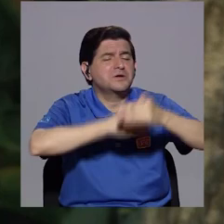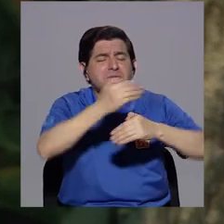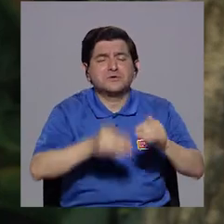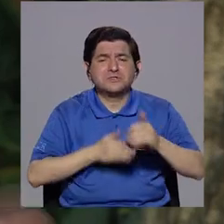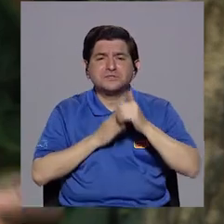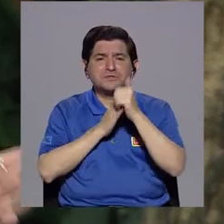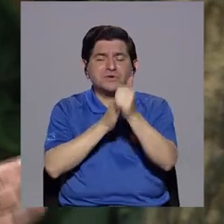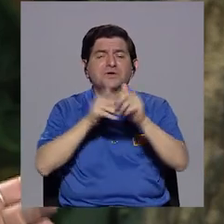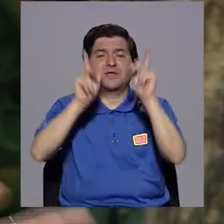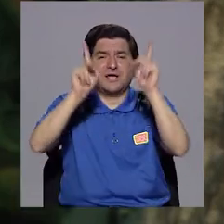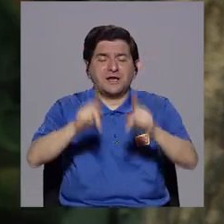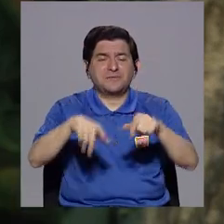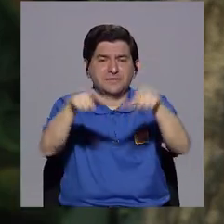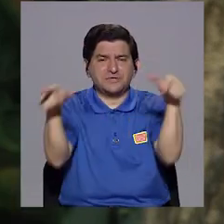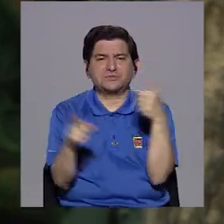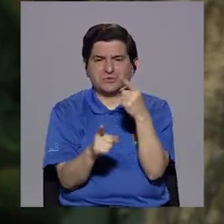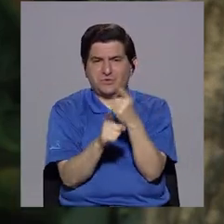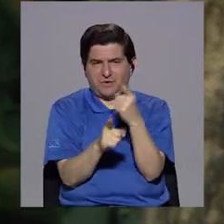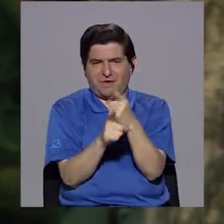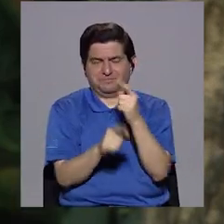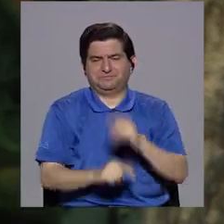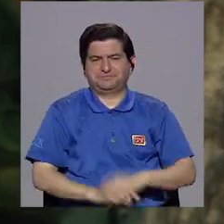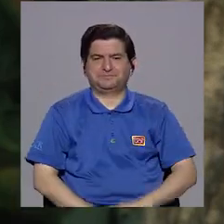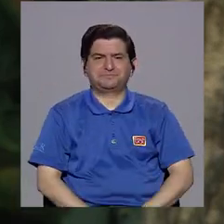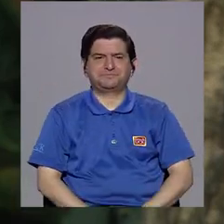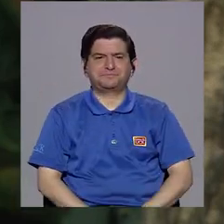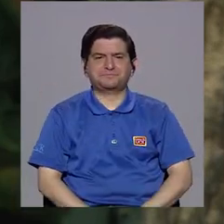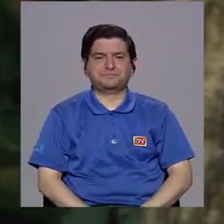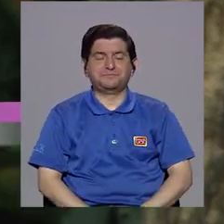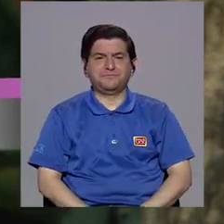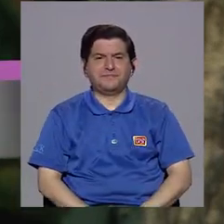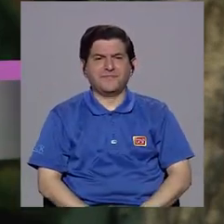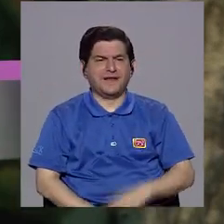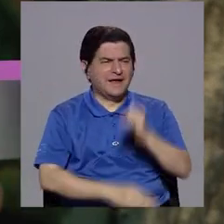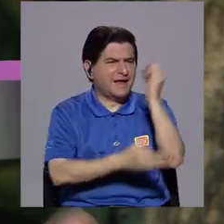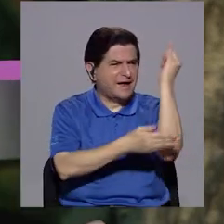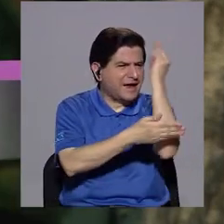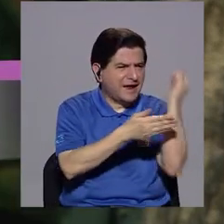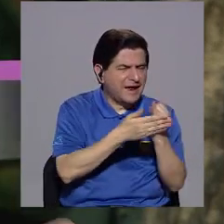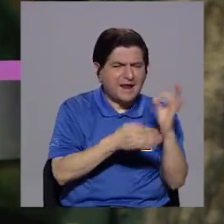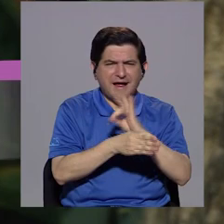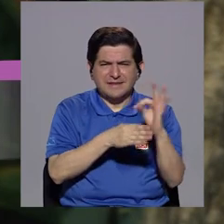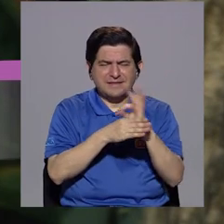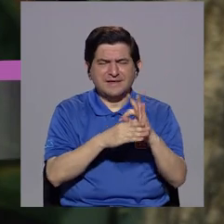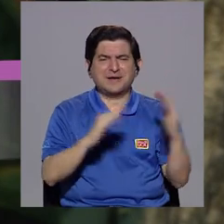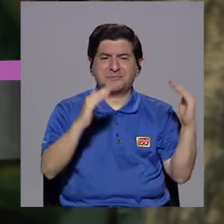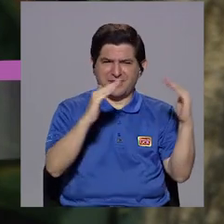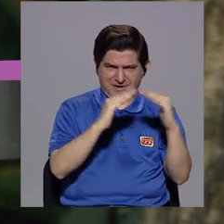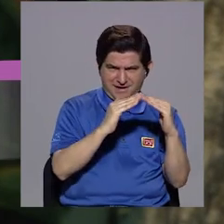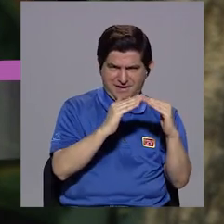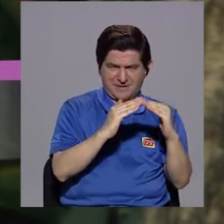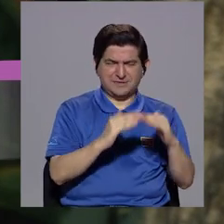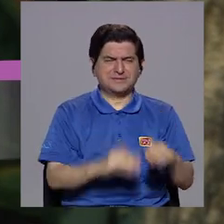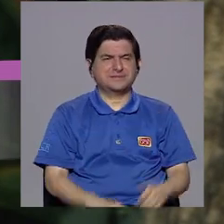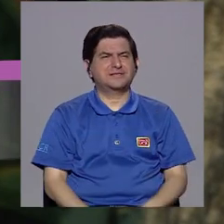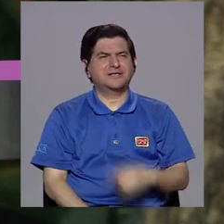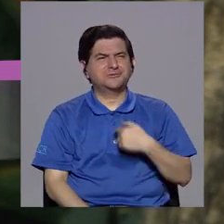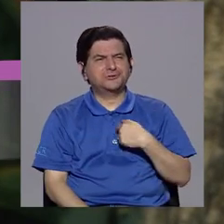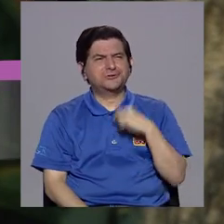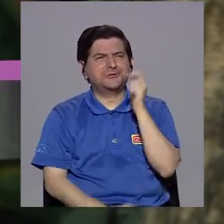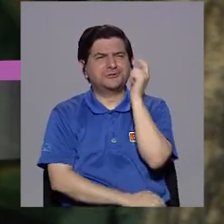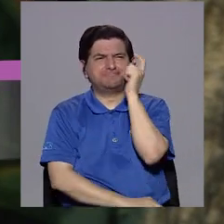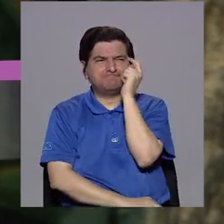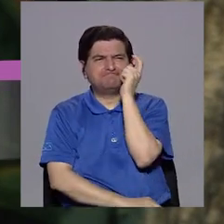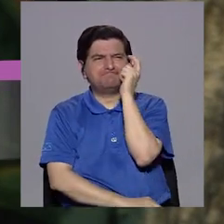proceso lleve a la persona a donde tenga que ir. Esto de ir a hacer arteterapia en la casa, me lo pregunto